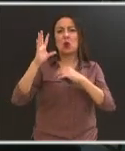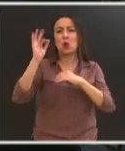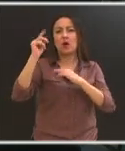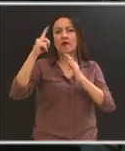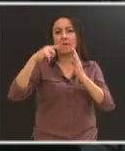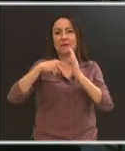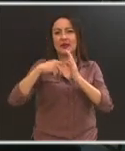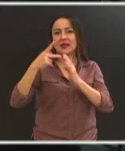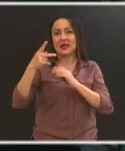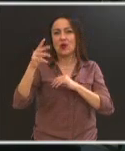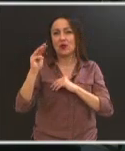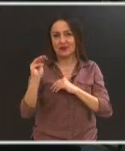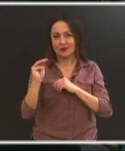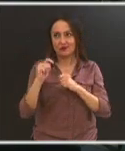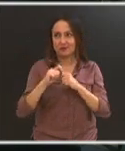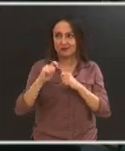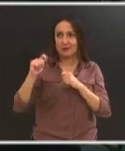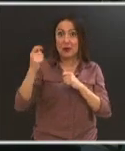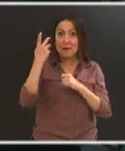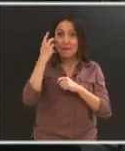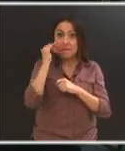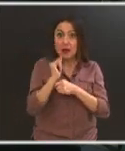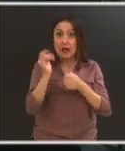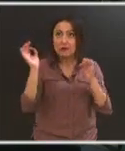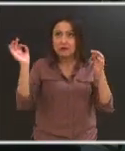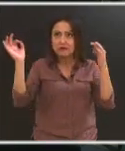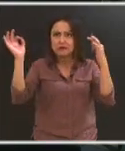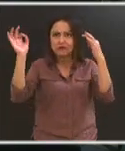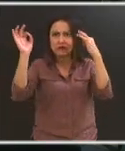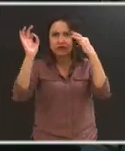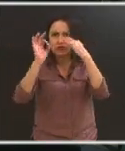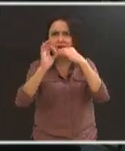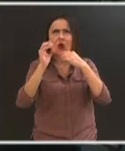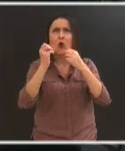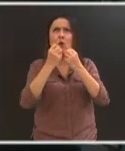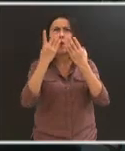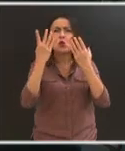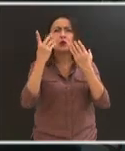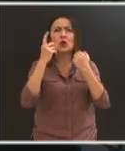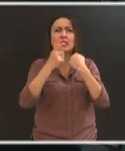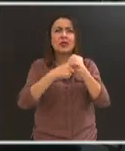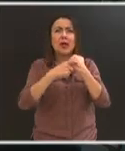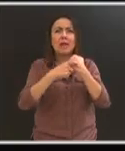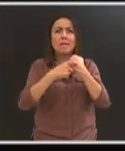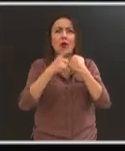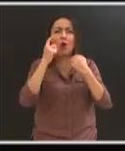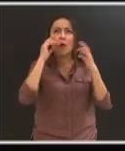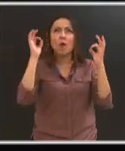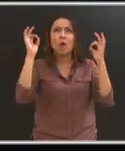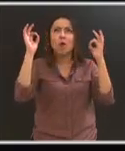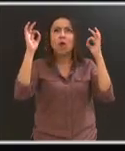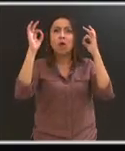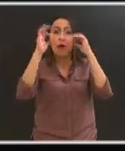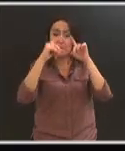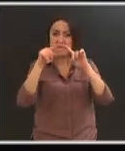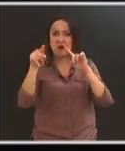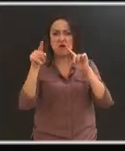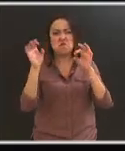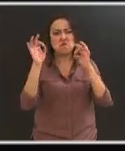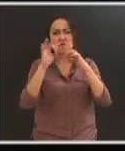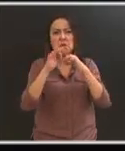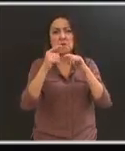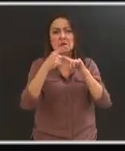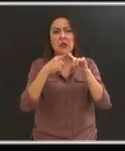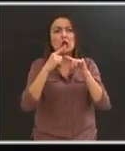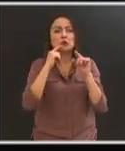umbra de la sombra terrestre. Por eso cuando ocurre un eclipse de luna total dura bastante rato en salir de la sombra. Pero en este caso será un eclipse parcial